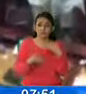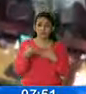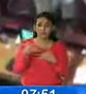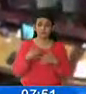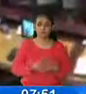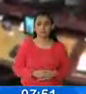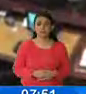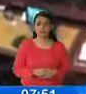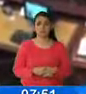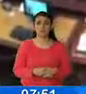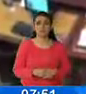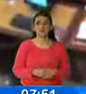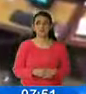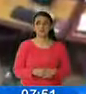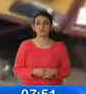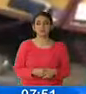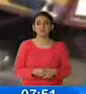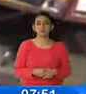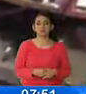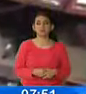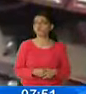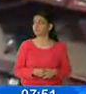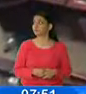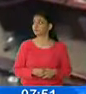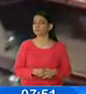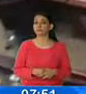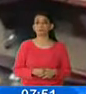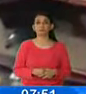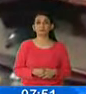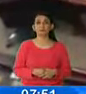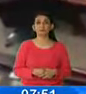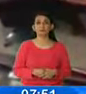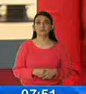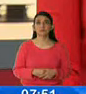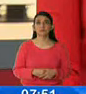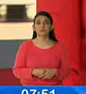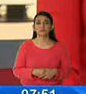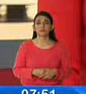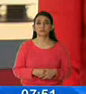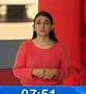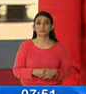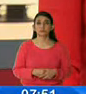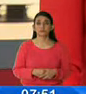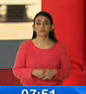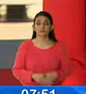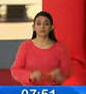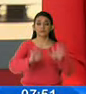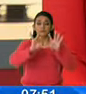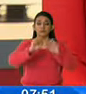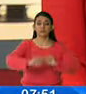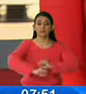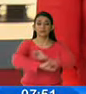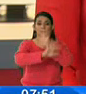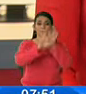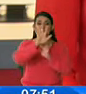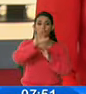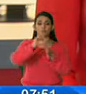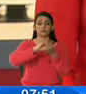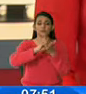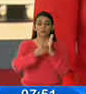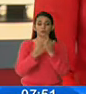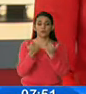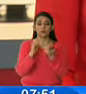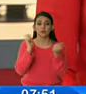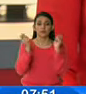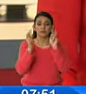Con un trabajo periodístico de Fernando Medina, informó Giovanni Tipan Luisan. Son las 7:51 y ahora